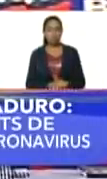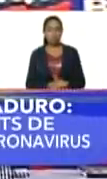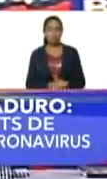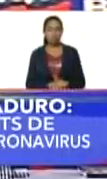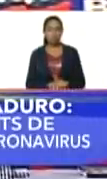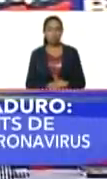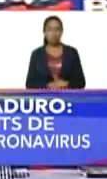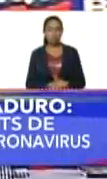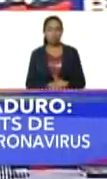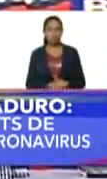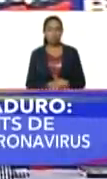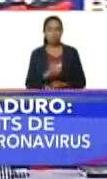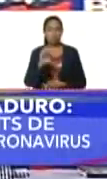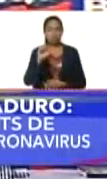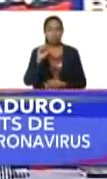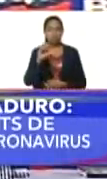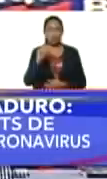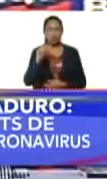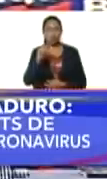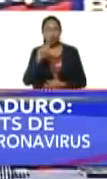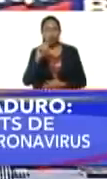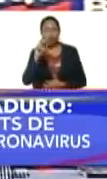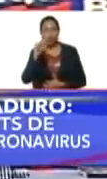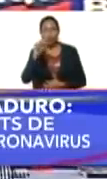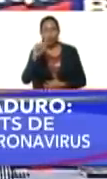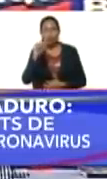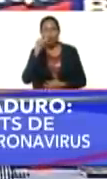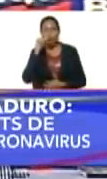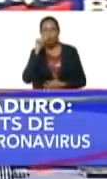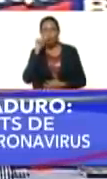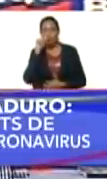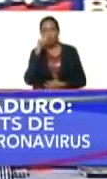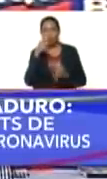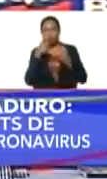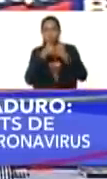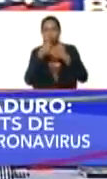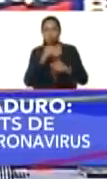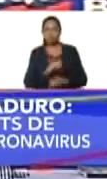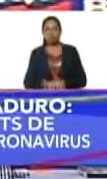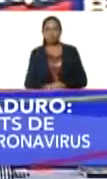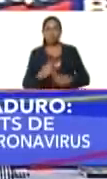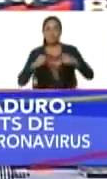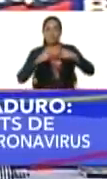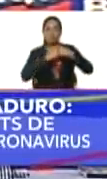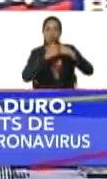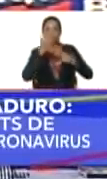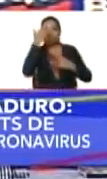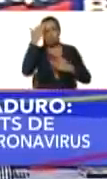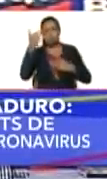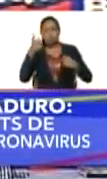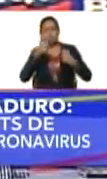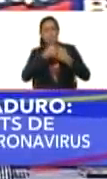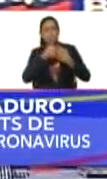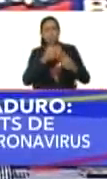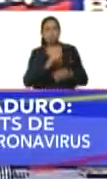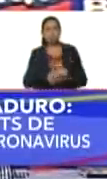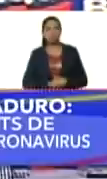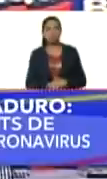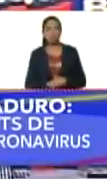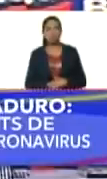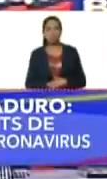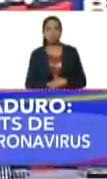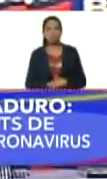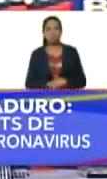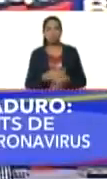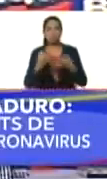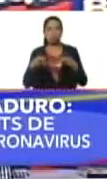Escalona inventó un saludo, el puñito. No puede llegar y saludar con el puñito, para ver, mira,